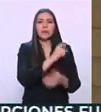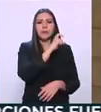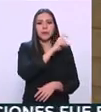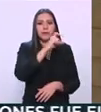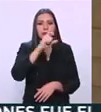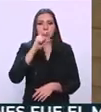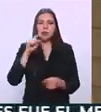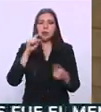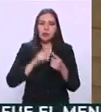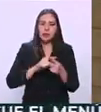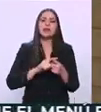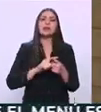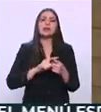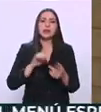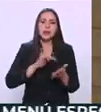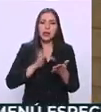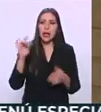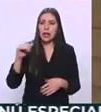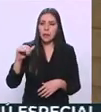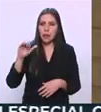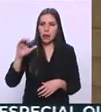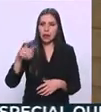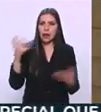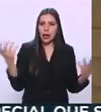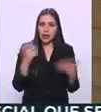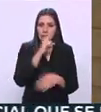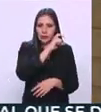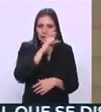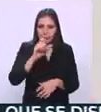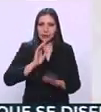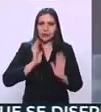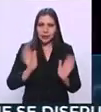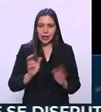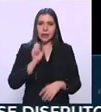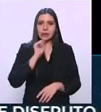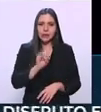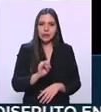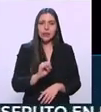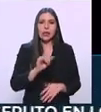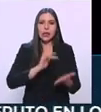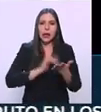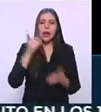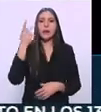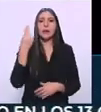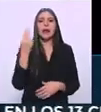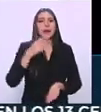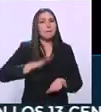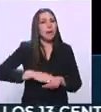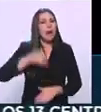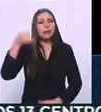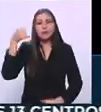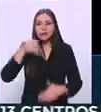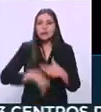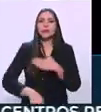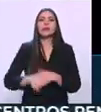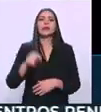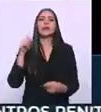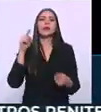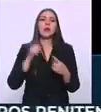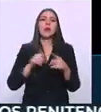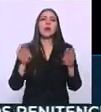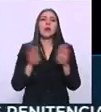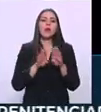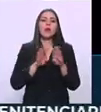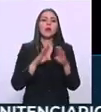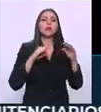intersecretarial GISAMAC pues se logró, pero hay que ir más allá, ¿no? La parte de educación, la